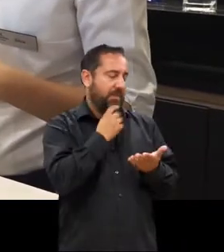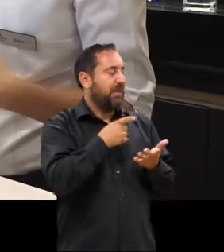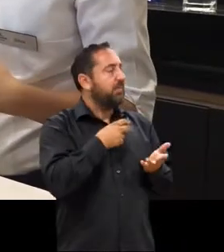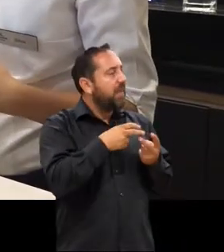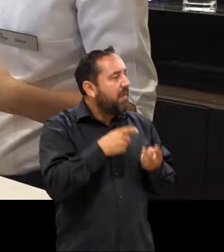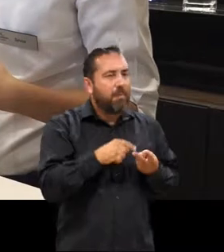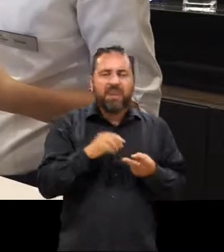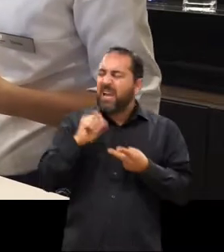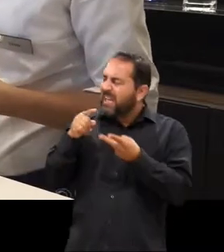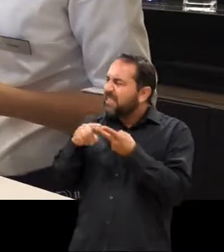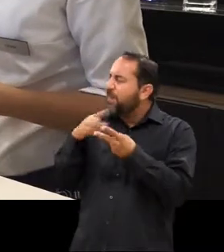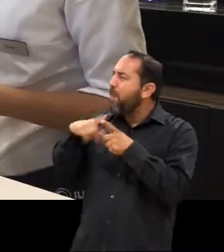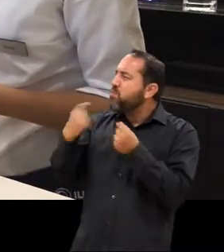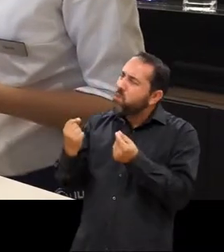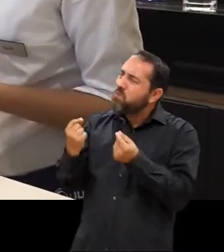huerta?